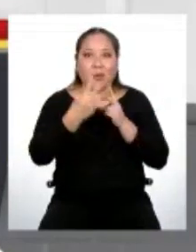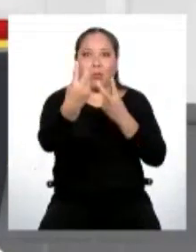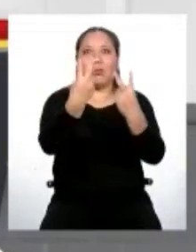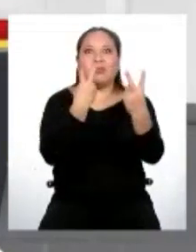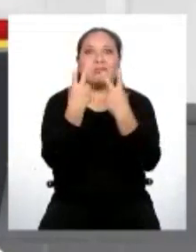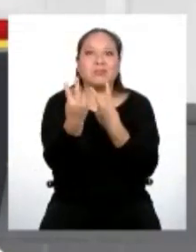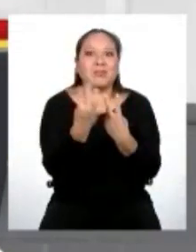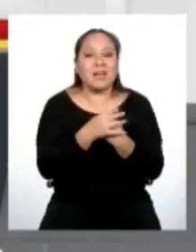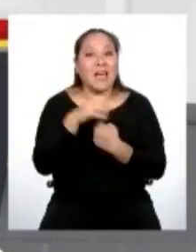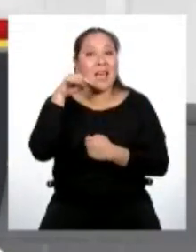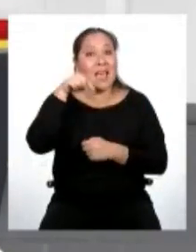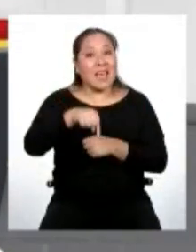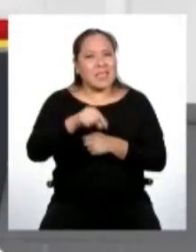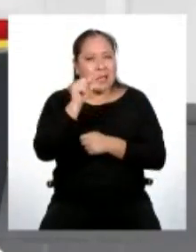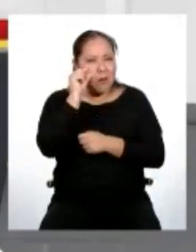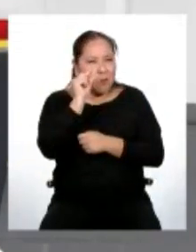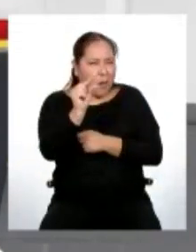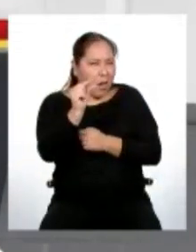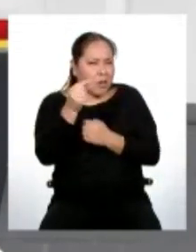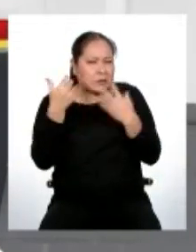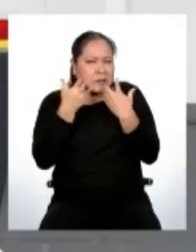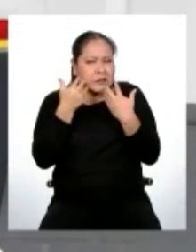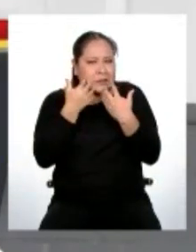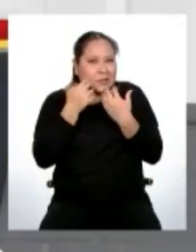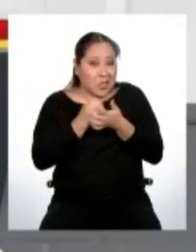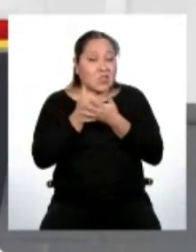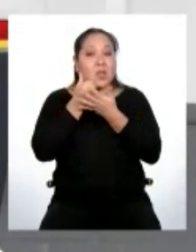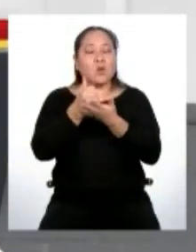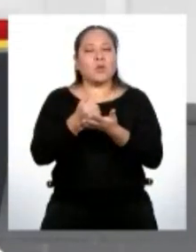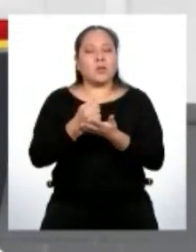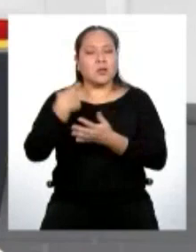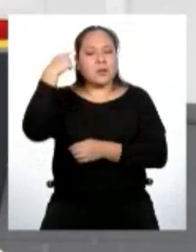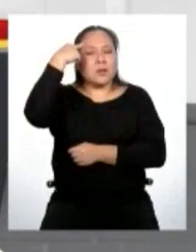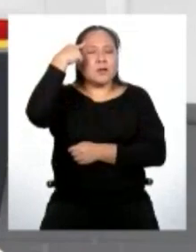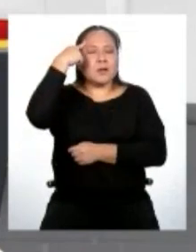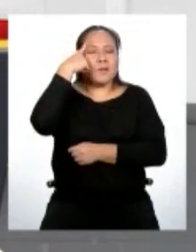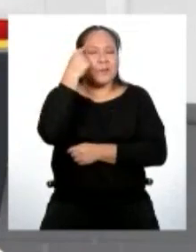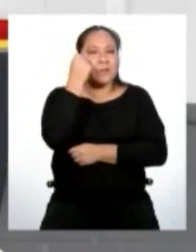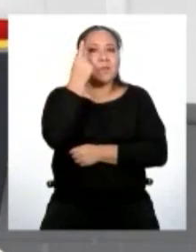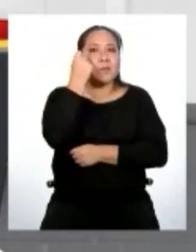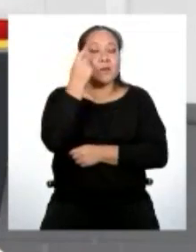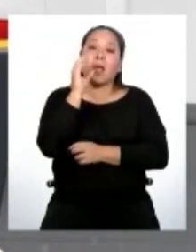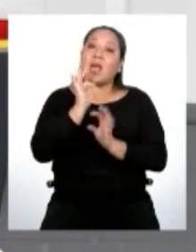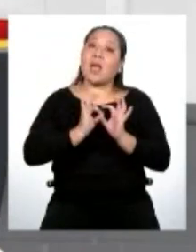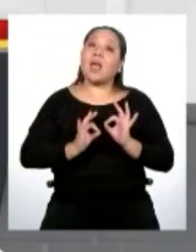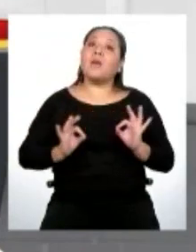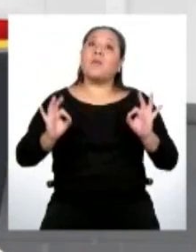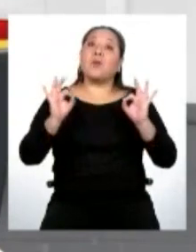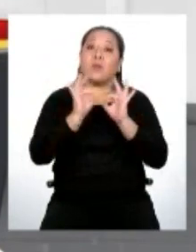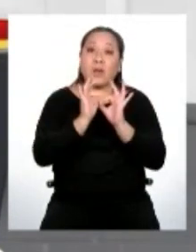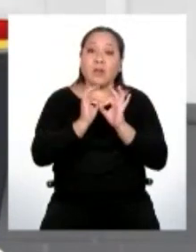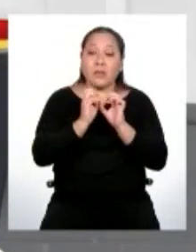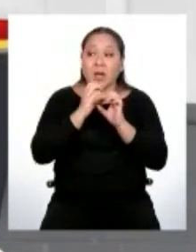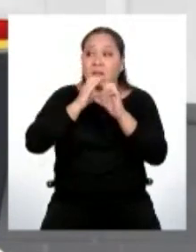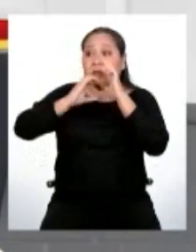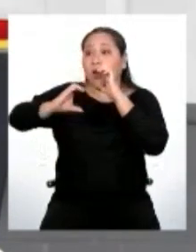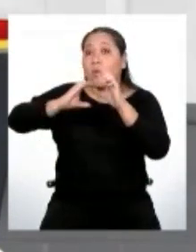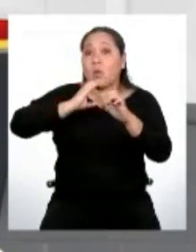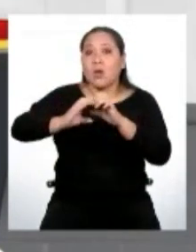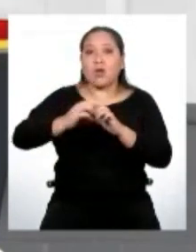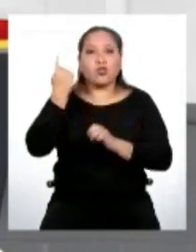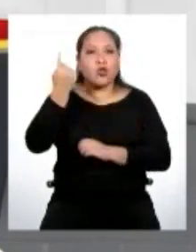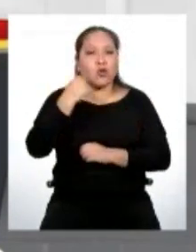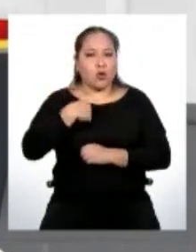frente, este pequeño miedo nos ayude a ser más conscientes de lo importante que es saber comunicar. No solo con